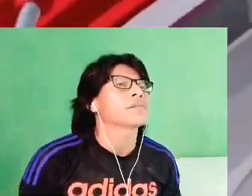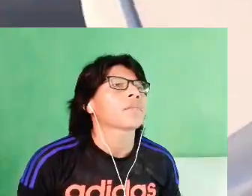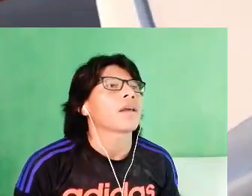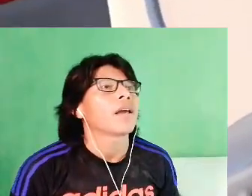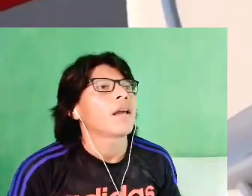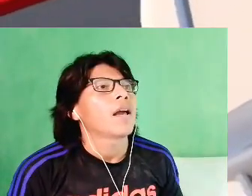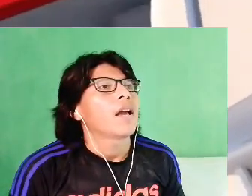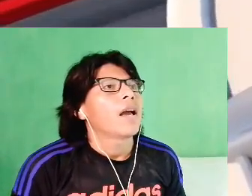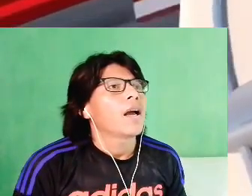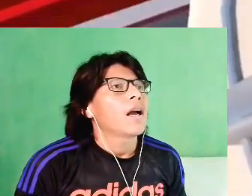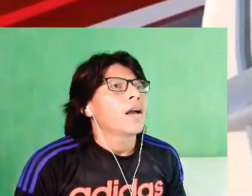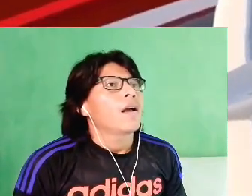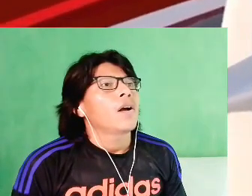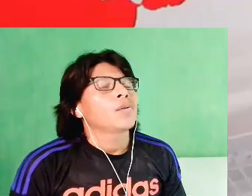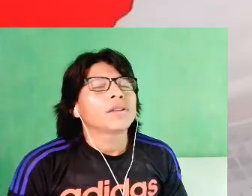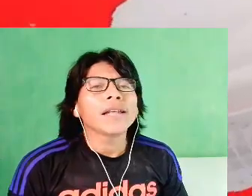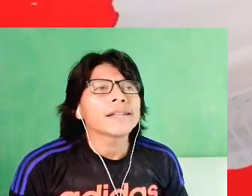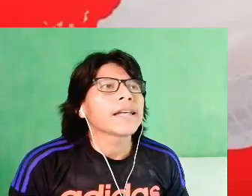conocer.